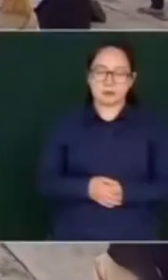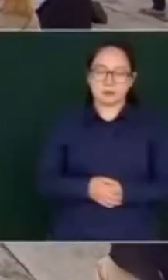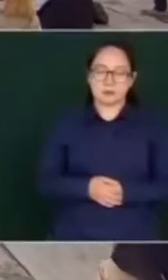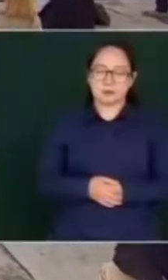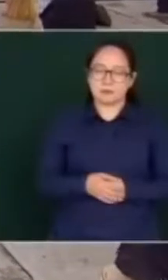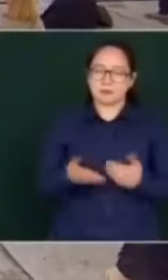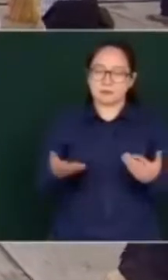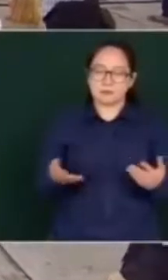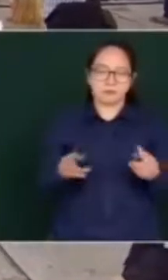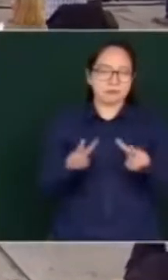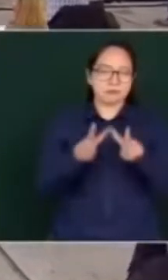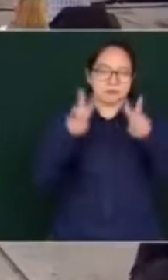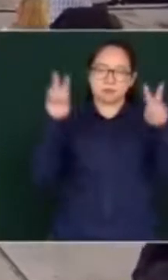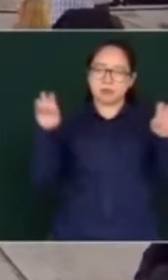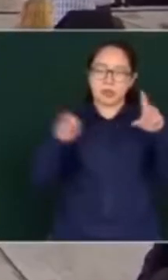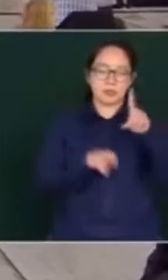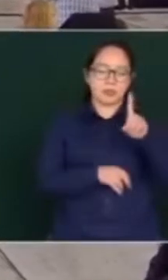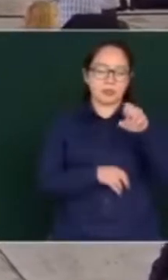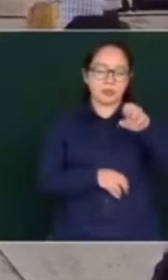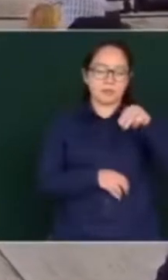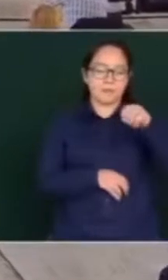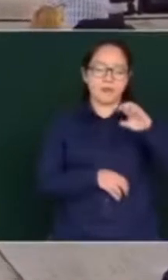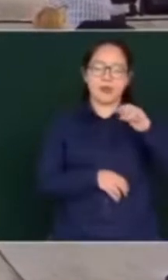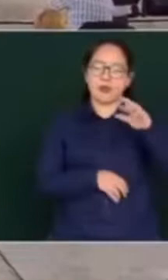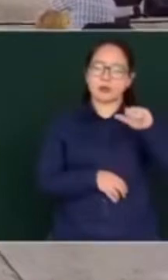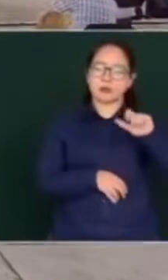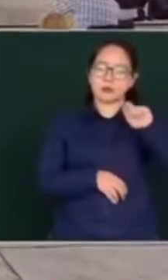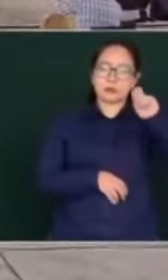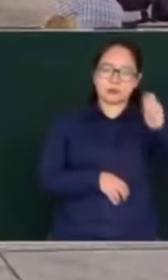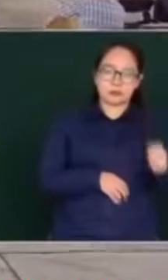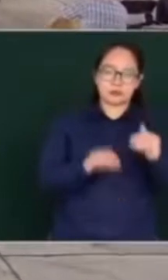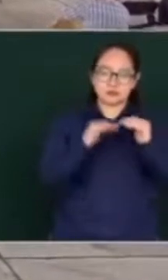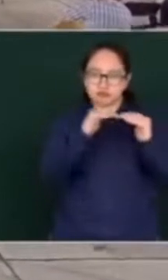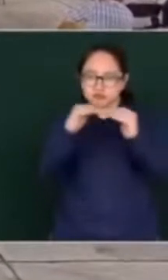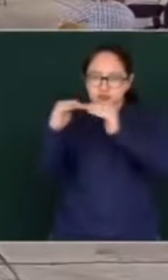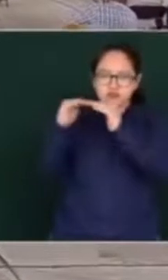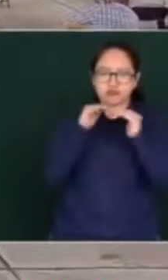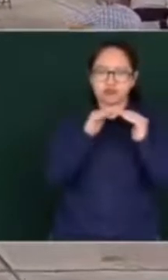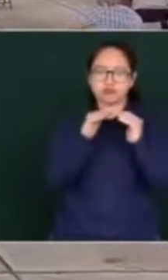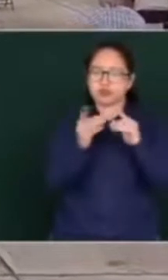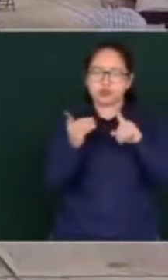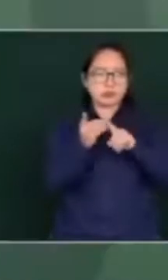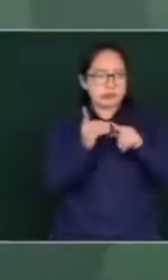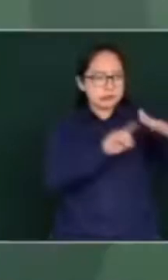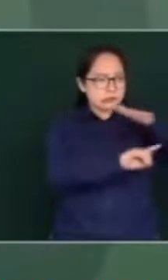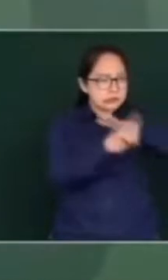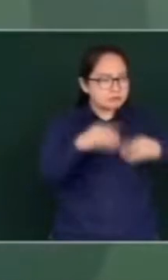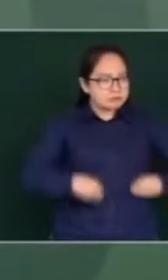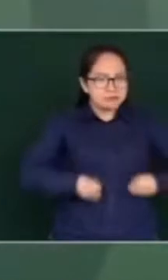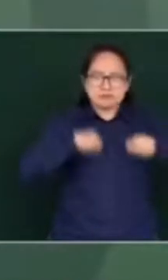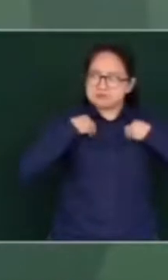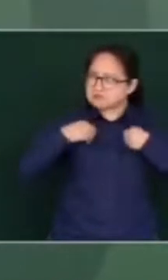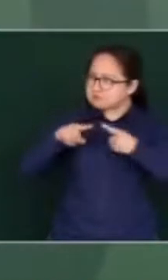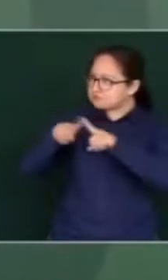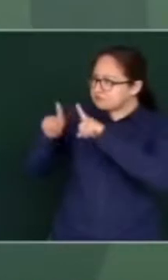Tiene que haber democracia en la familia, en la escuela, en el sindicato.